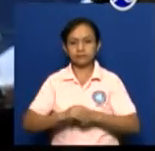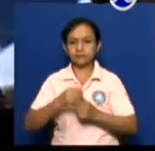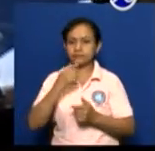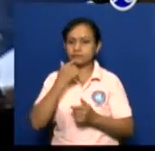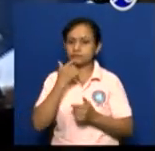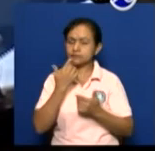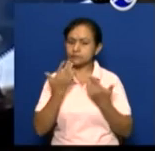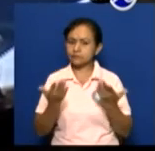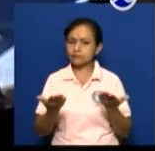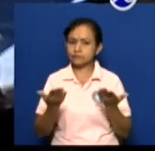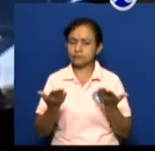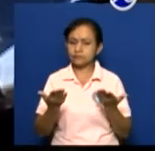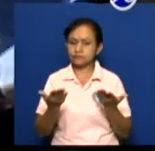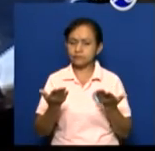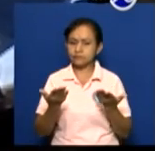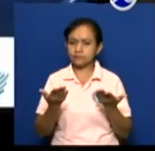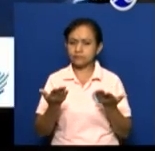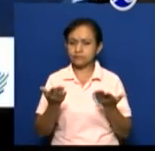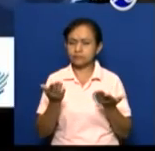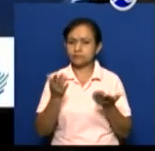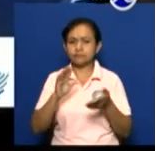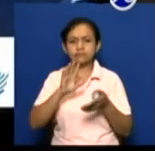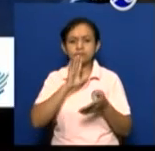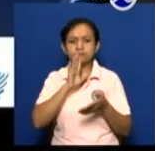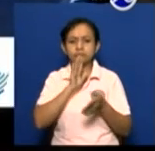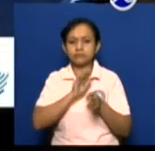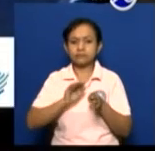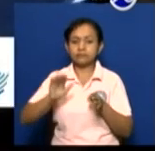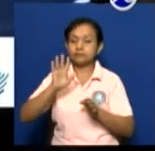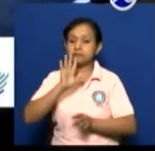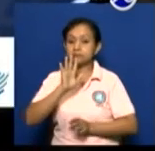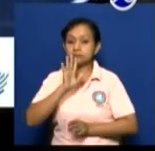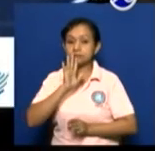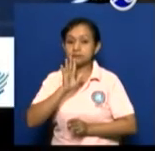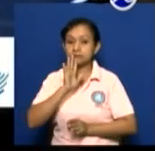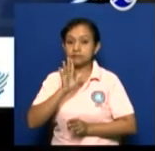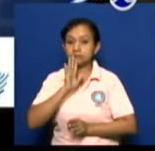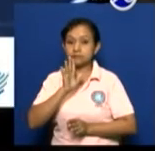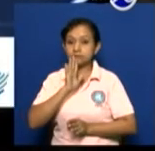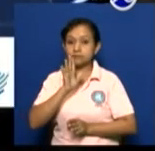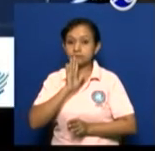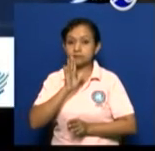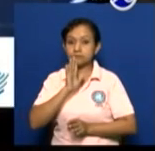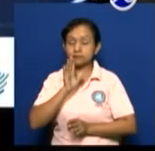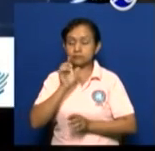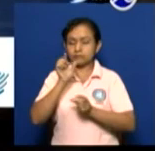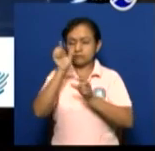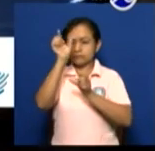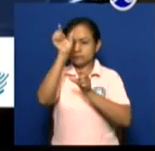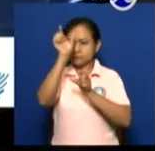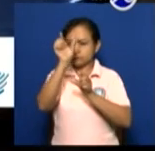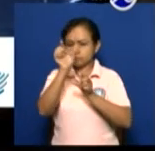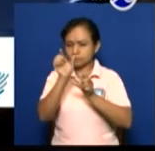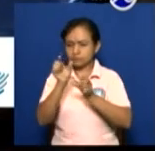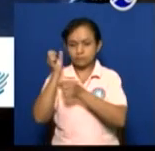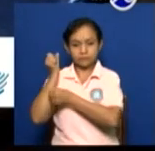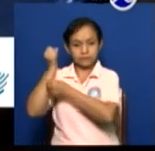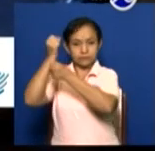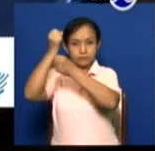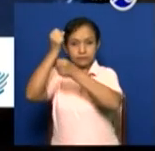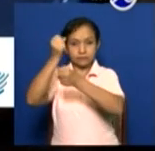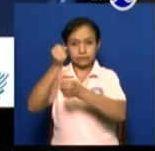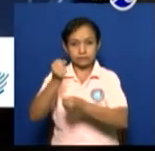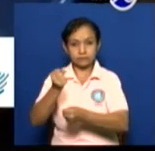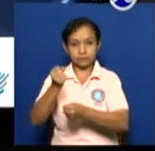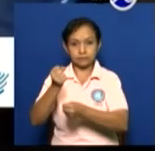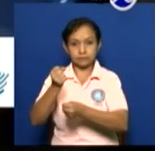trata nada menos que abordar a una de las columnas fundacionales de